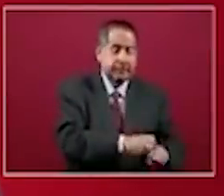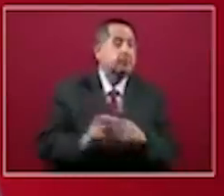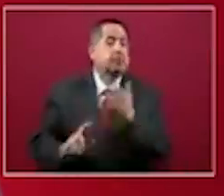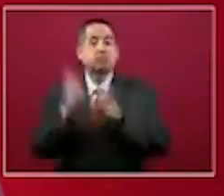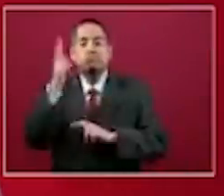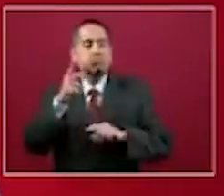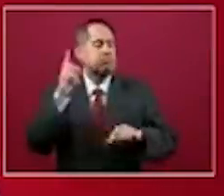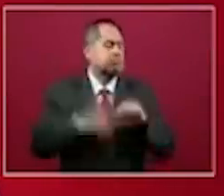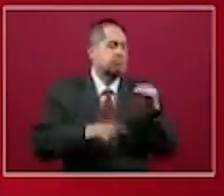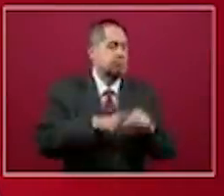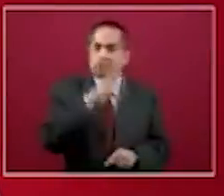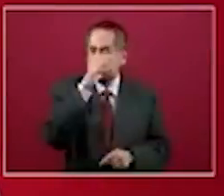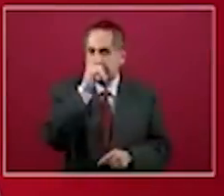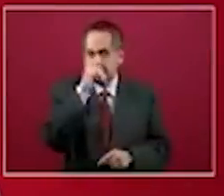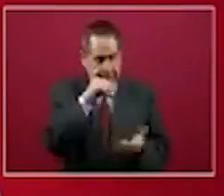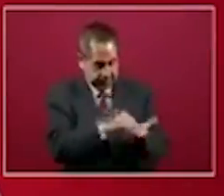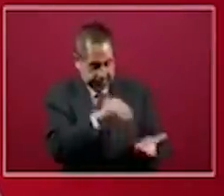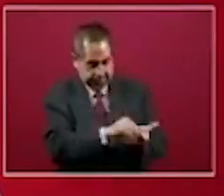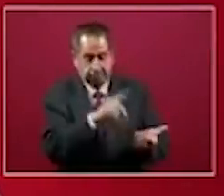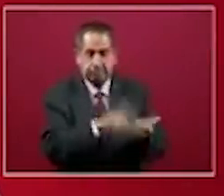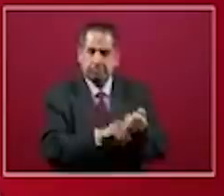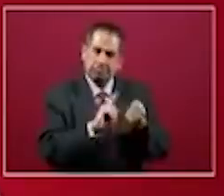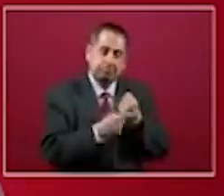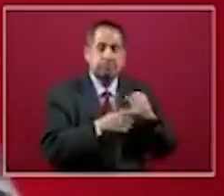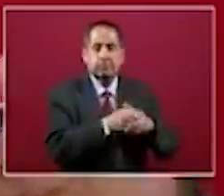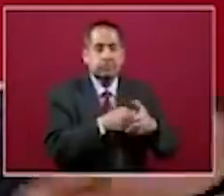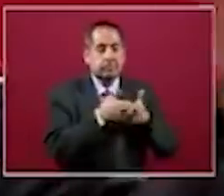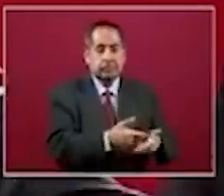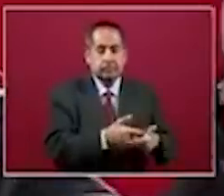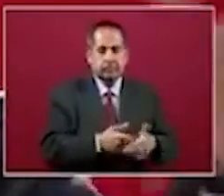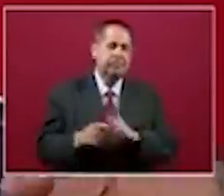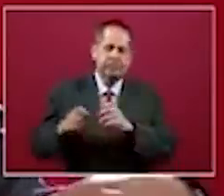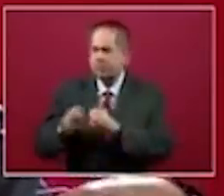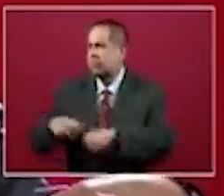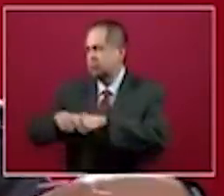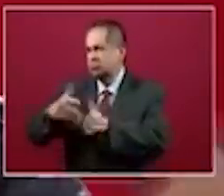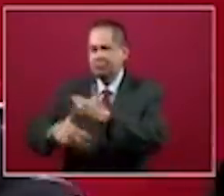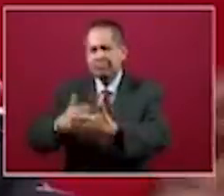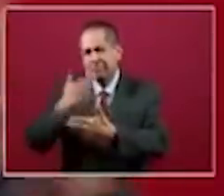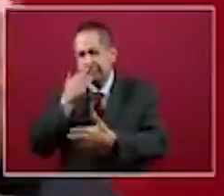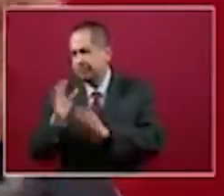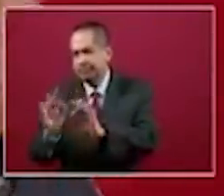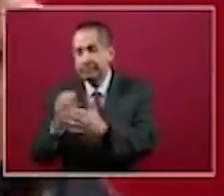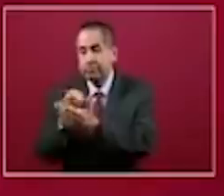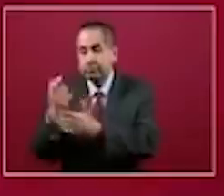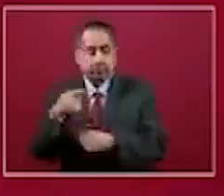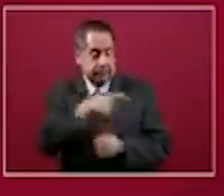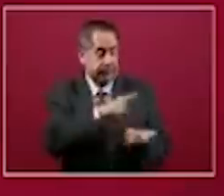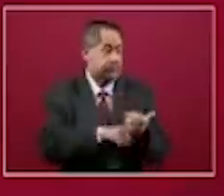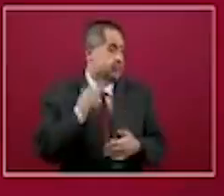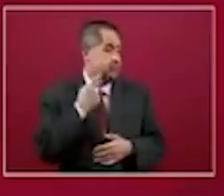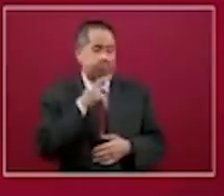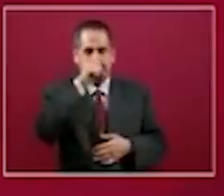pudo la revolución destruirlo. Se avanzó en el terreno social, en lo económico, pero en lo político